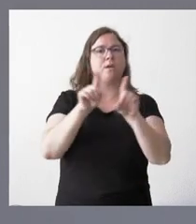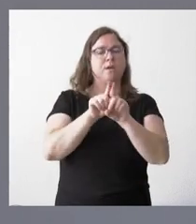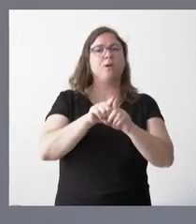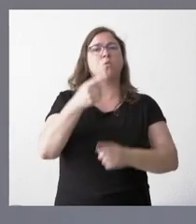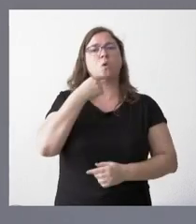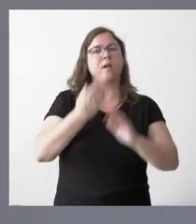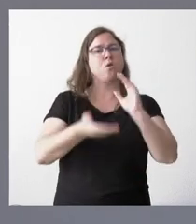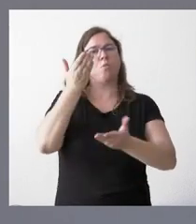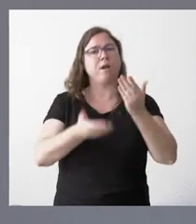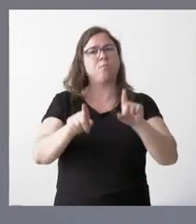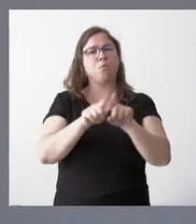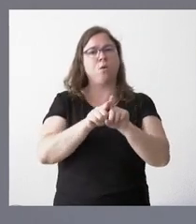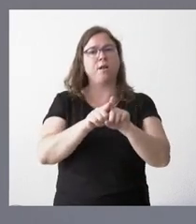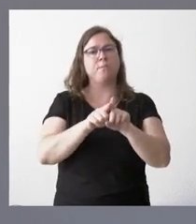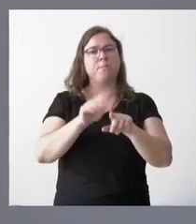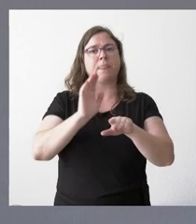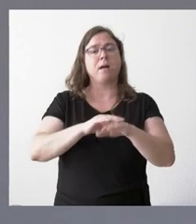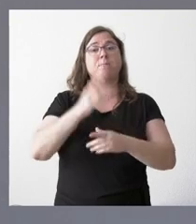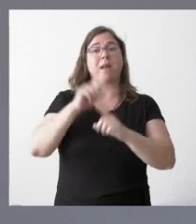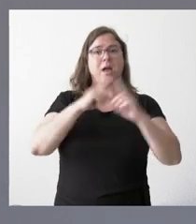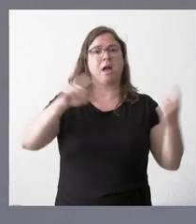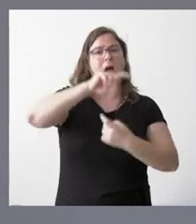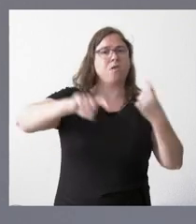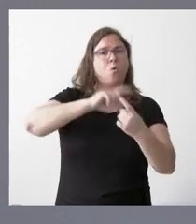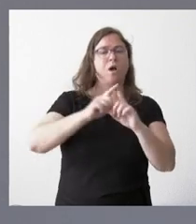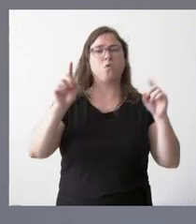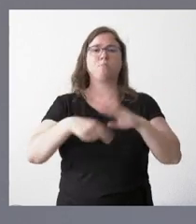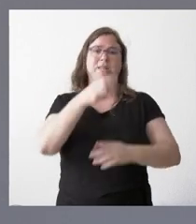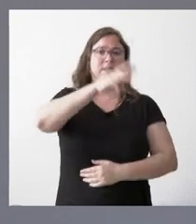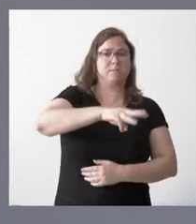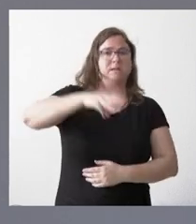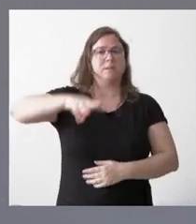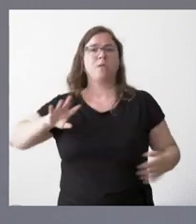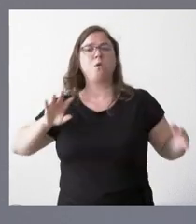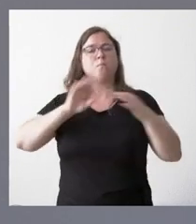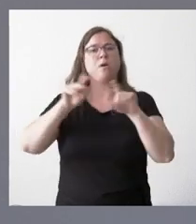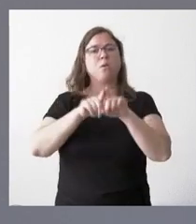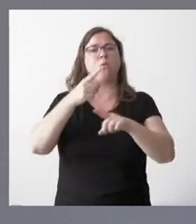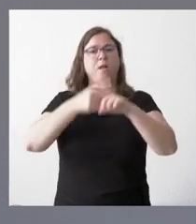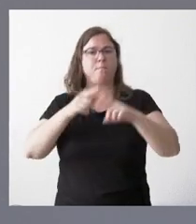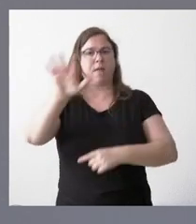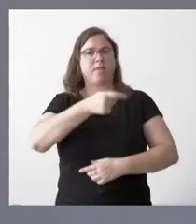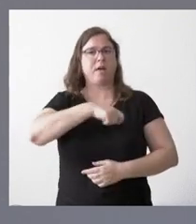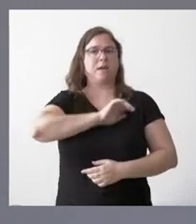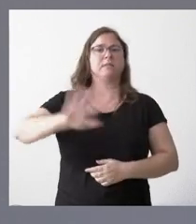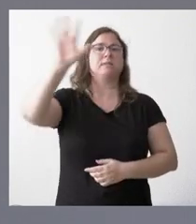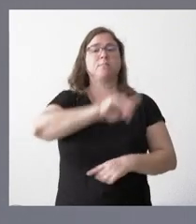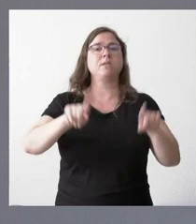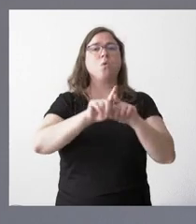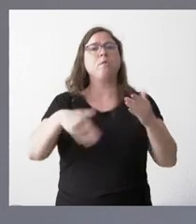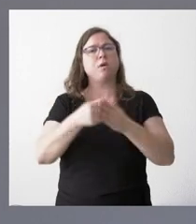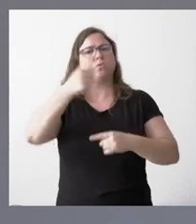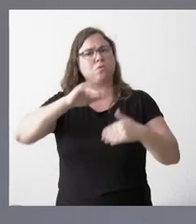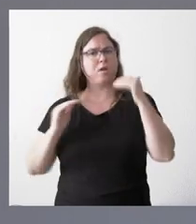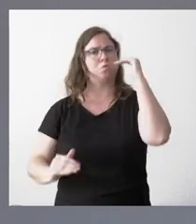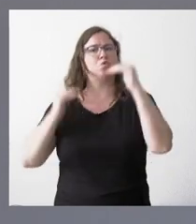en término interanual como en término trimestral respecto de la media nacional. Y hemos superado